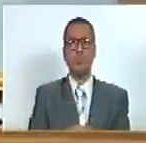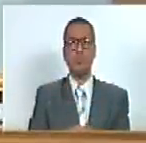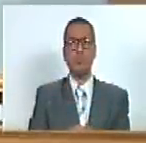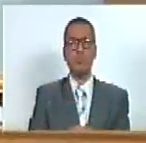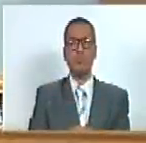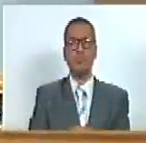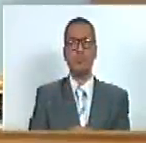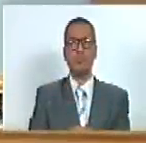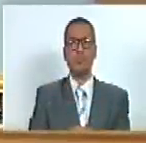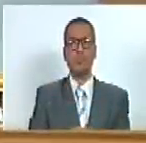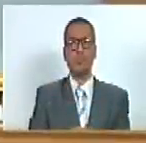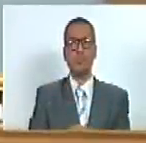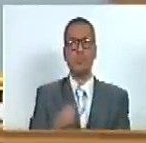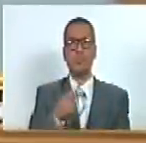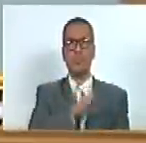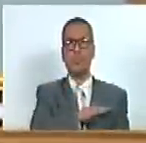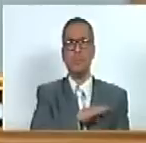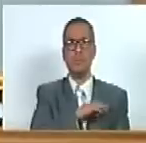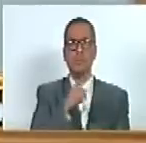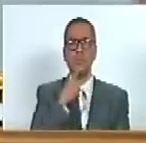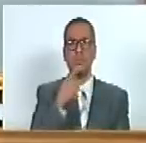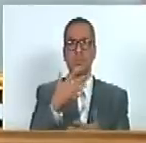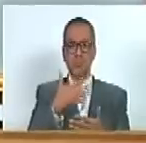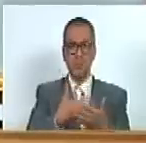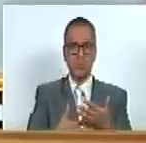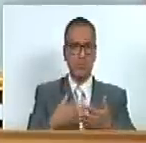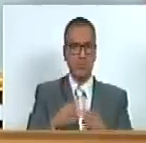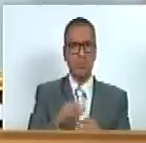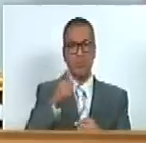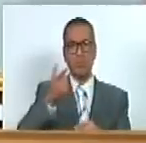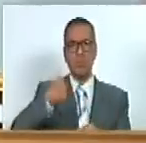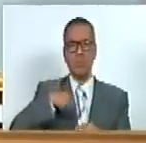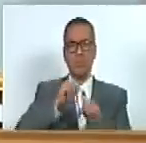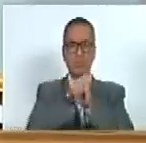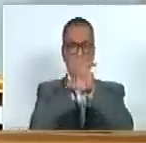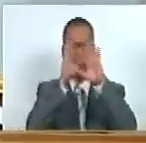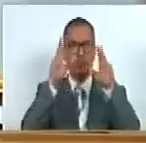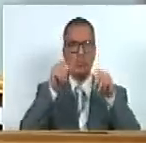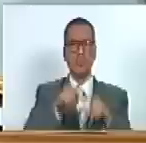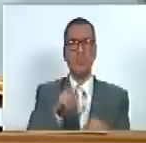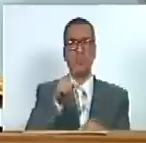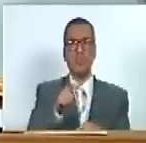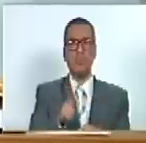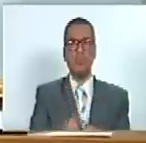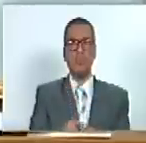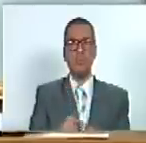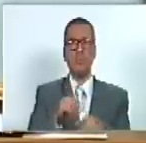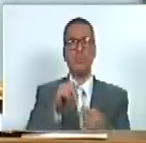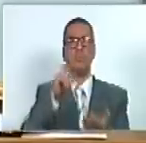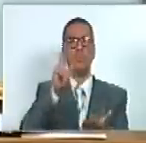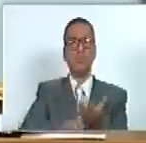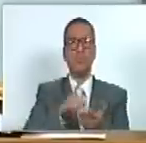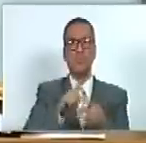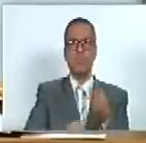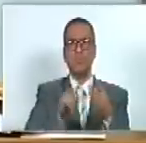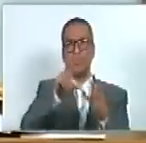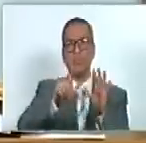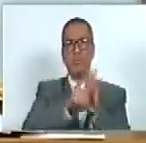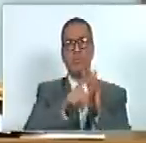Pues mi propuesta, para tenerlo claro, es que aprobemos una ley con